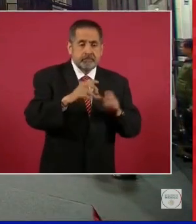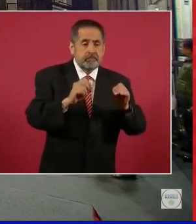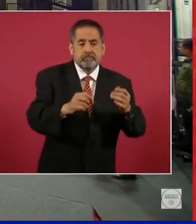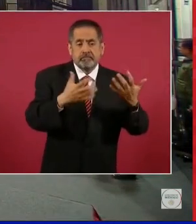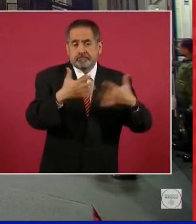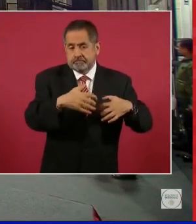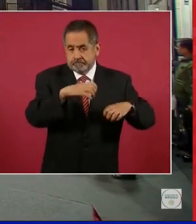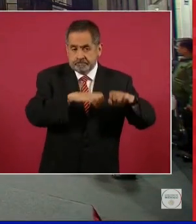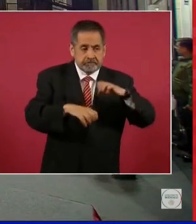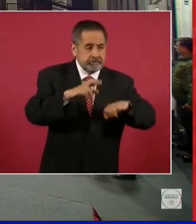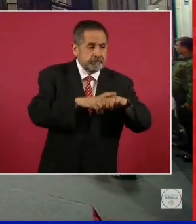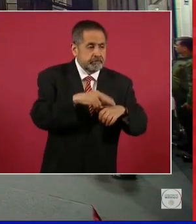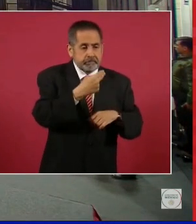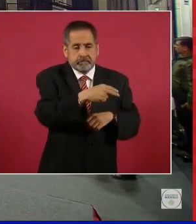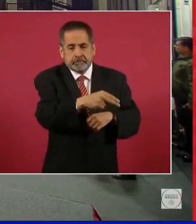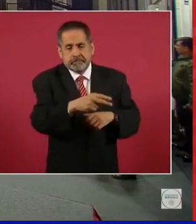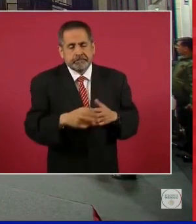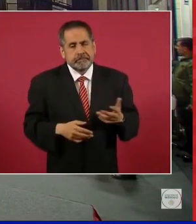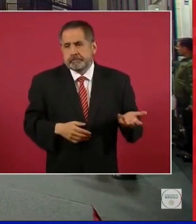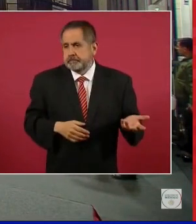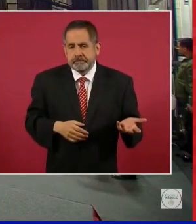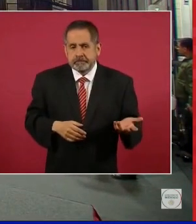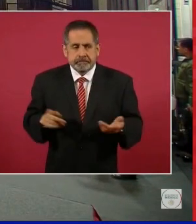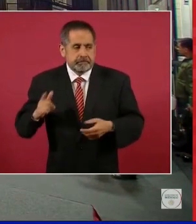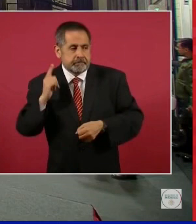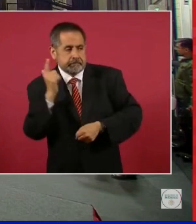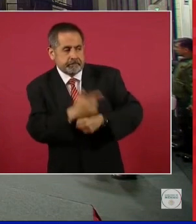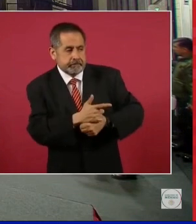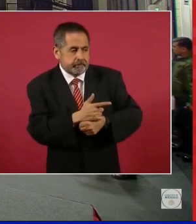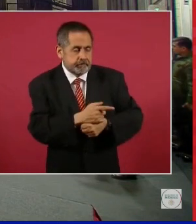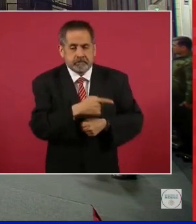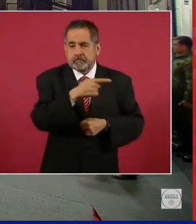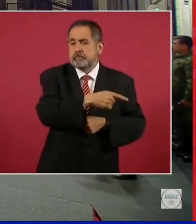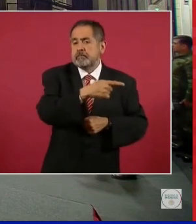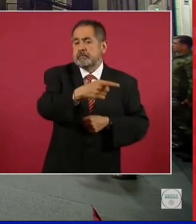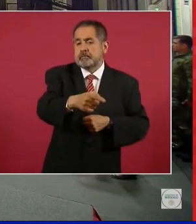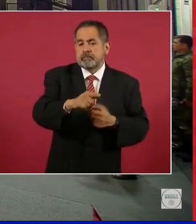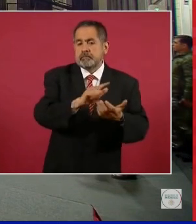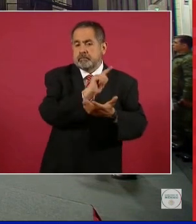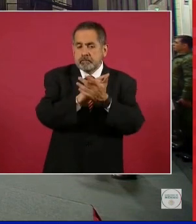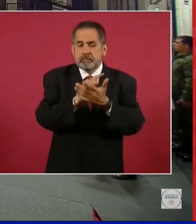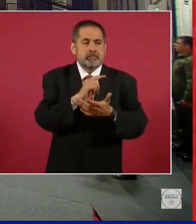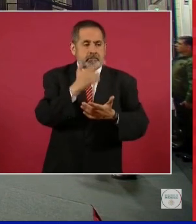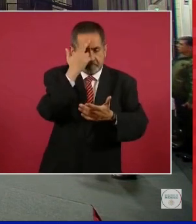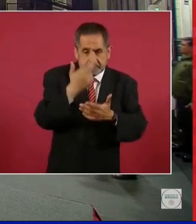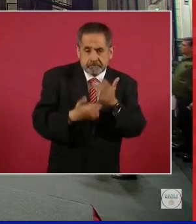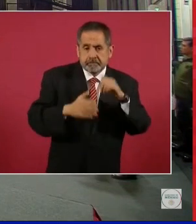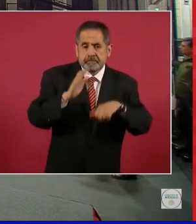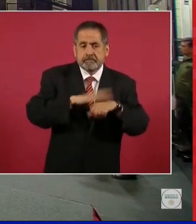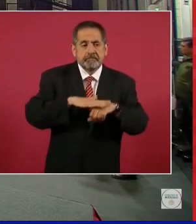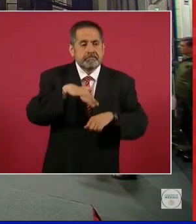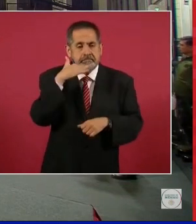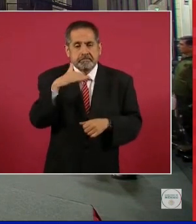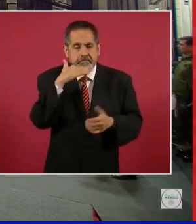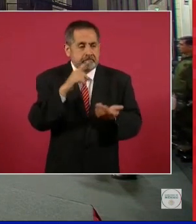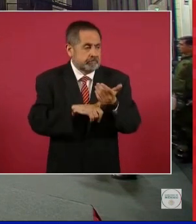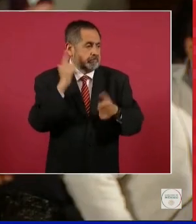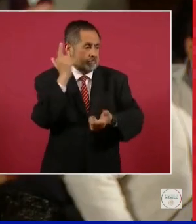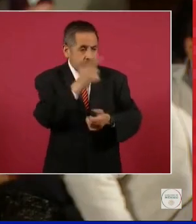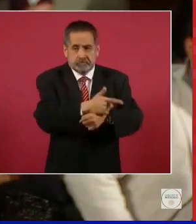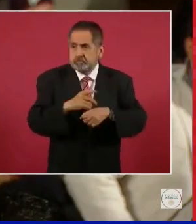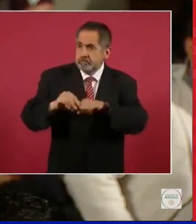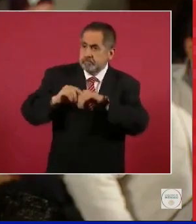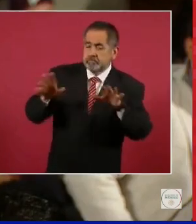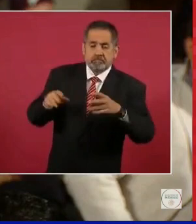se utilizan para pues identificar a quienes cometen o presuntamente están cometiendo actos de corrupción